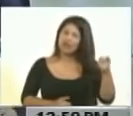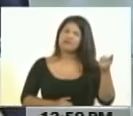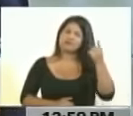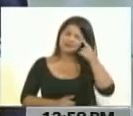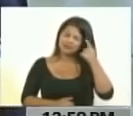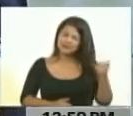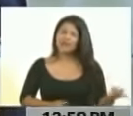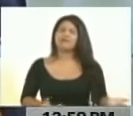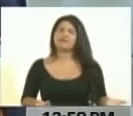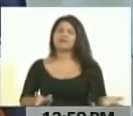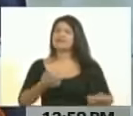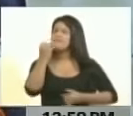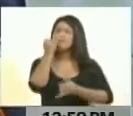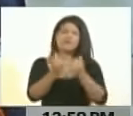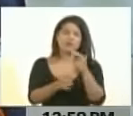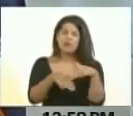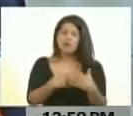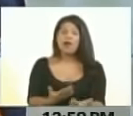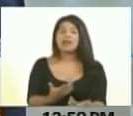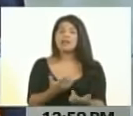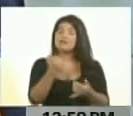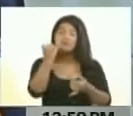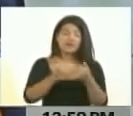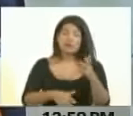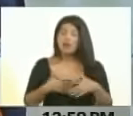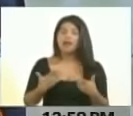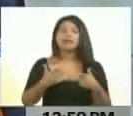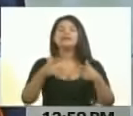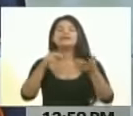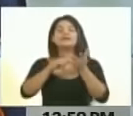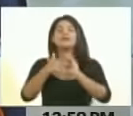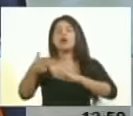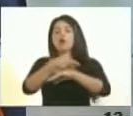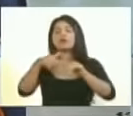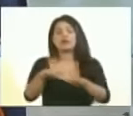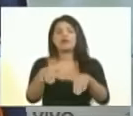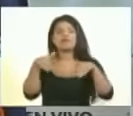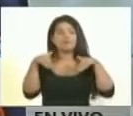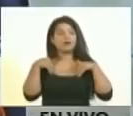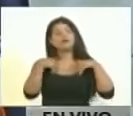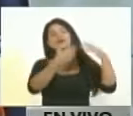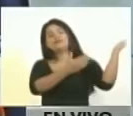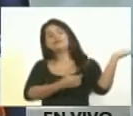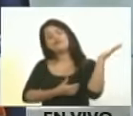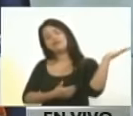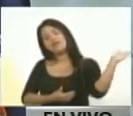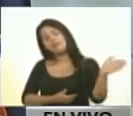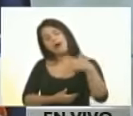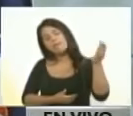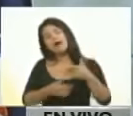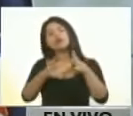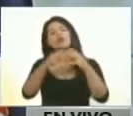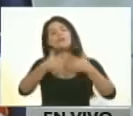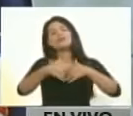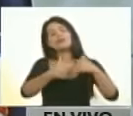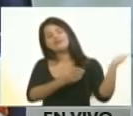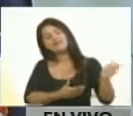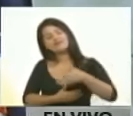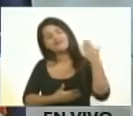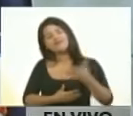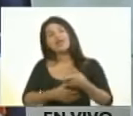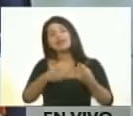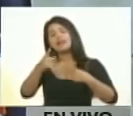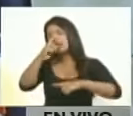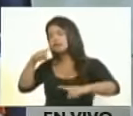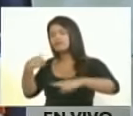de todo esto es la reproducción del ALCA. Y pretenden vengarse de Venezuela por ello.